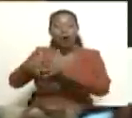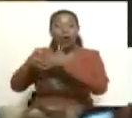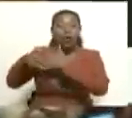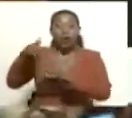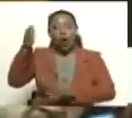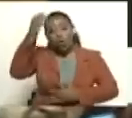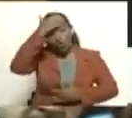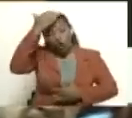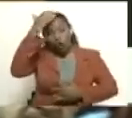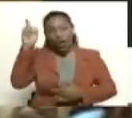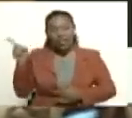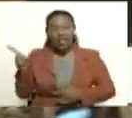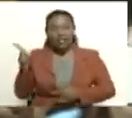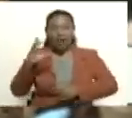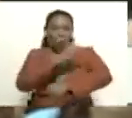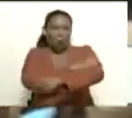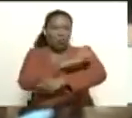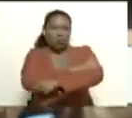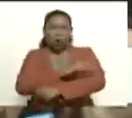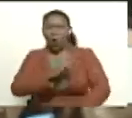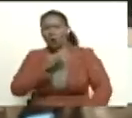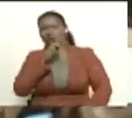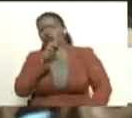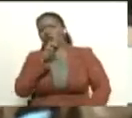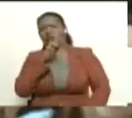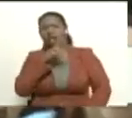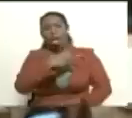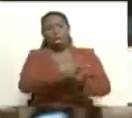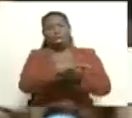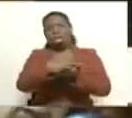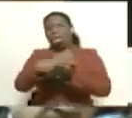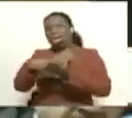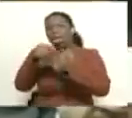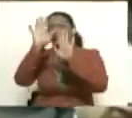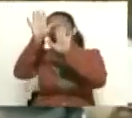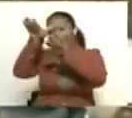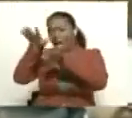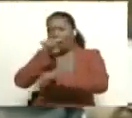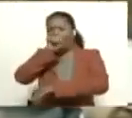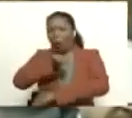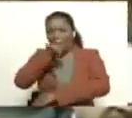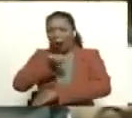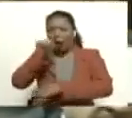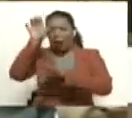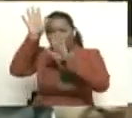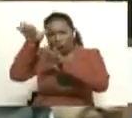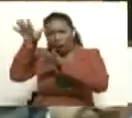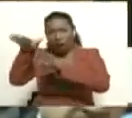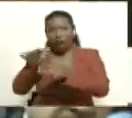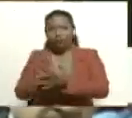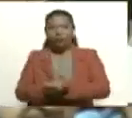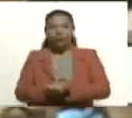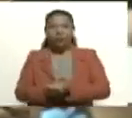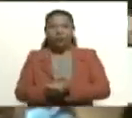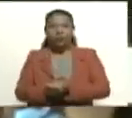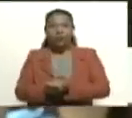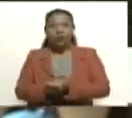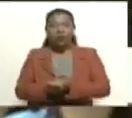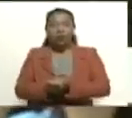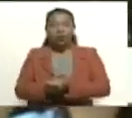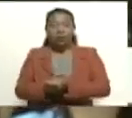criminal, inhumana, perversa y arrastrada al imperialismo se prestó para ello. Ahora, todos los